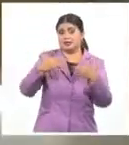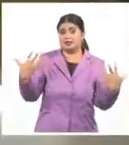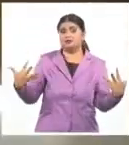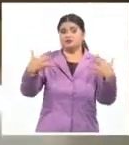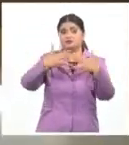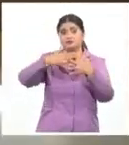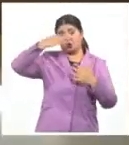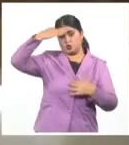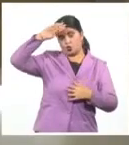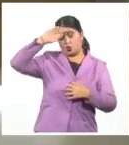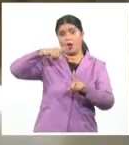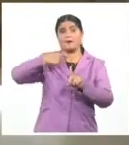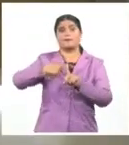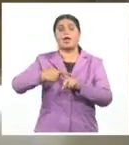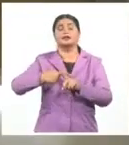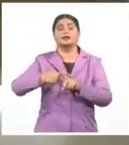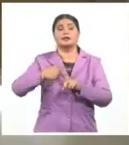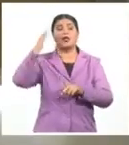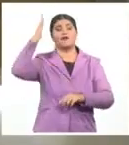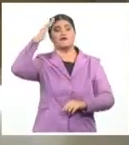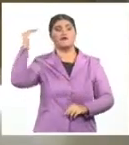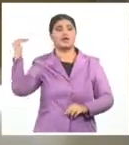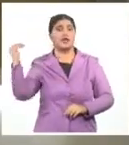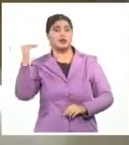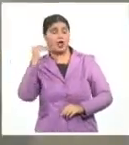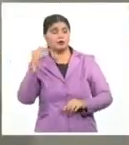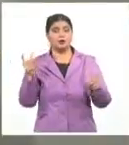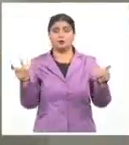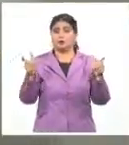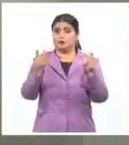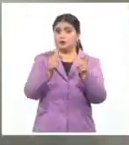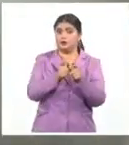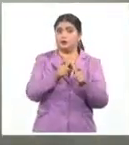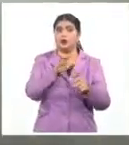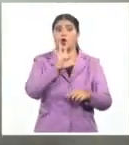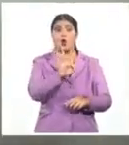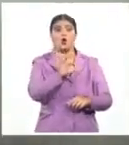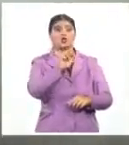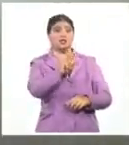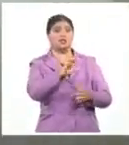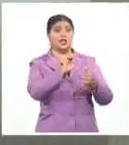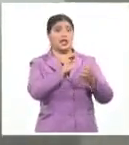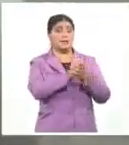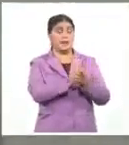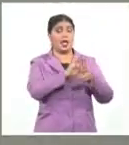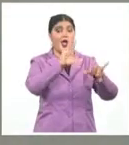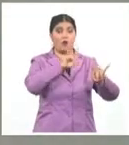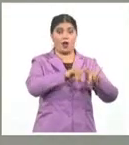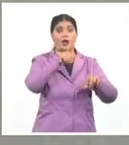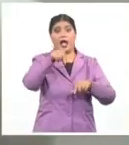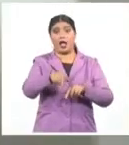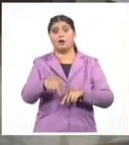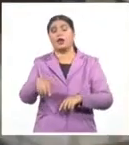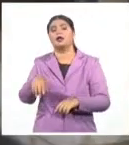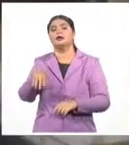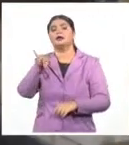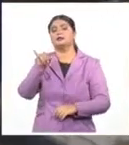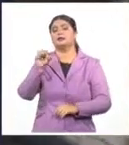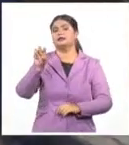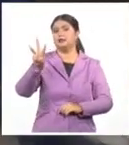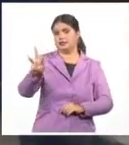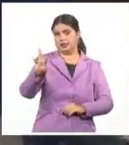S.A., disminuyeron el índice de consumo energético de un 83 a un 63% durante el horario pico